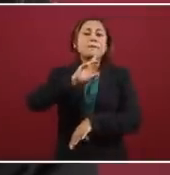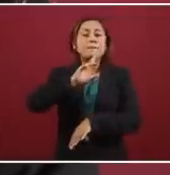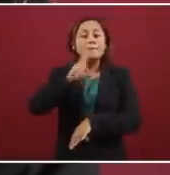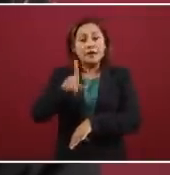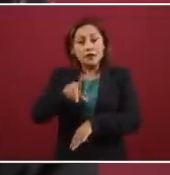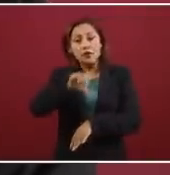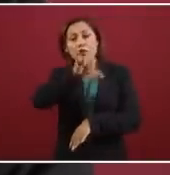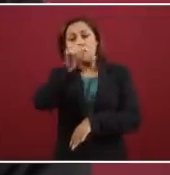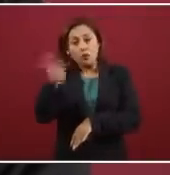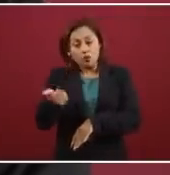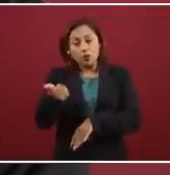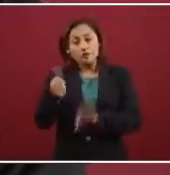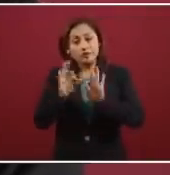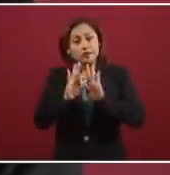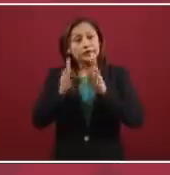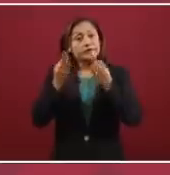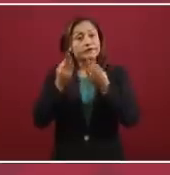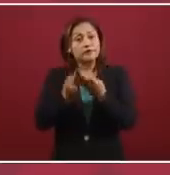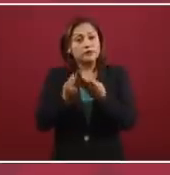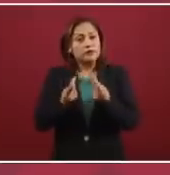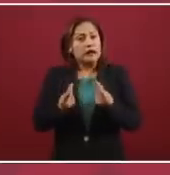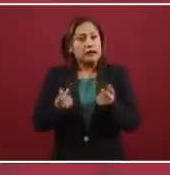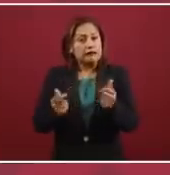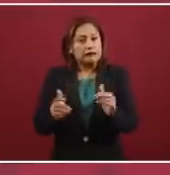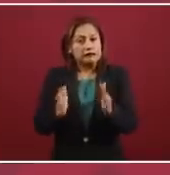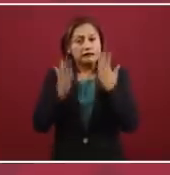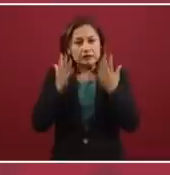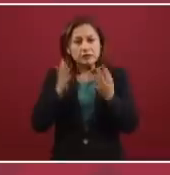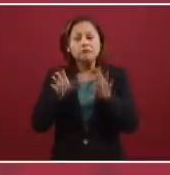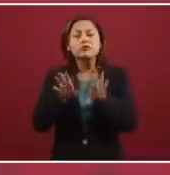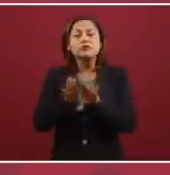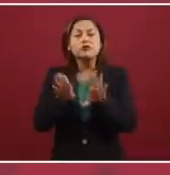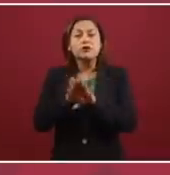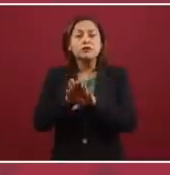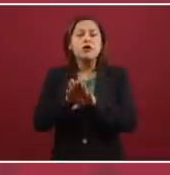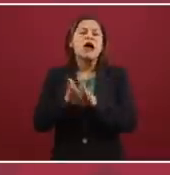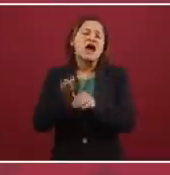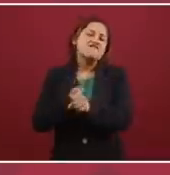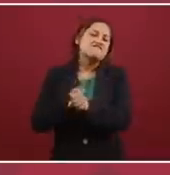a acciones de